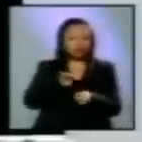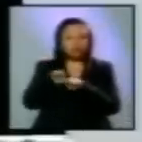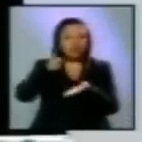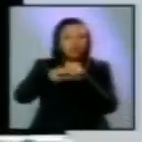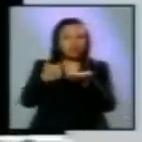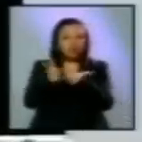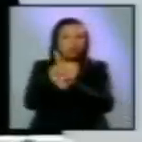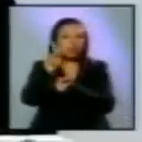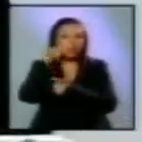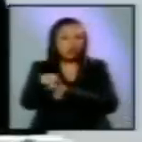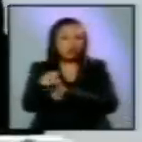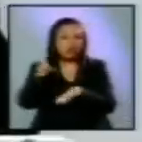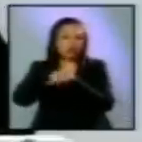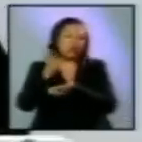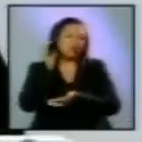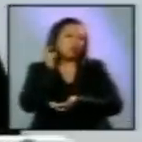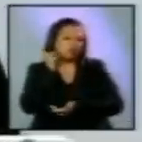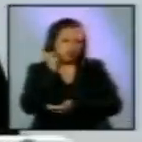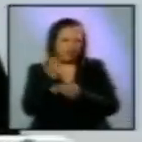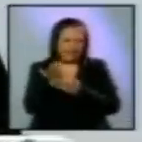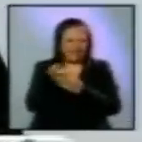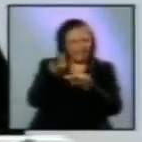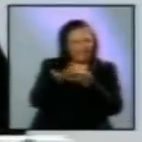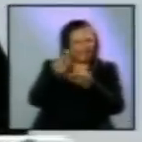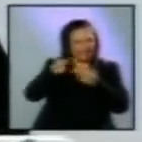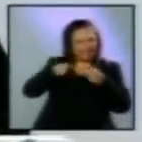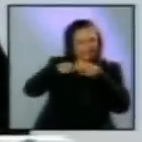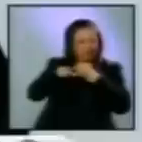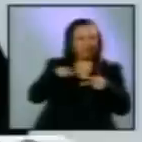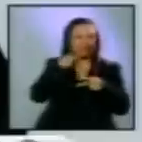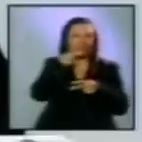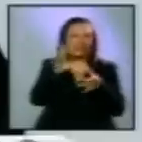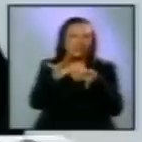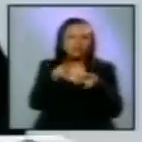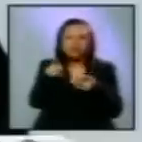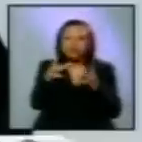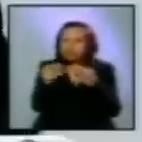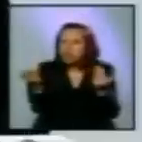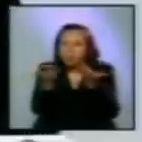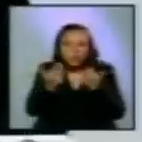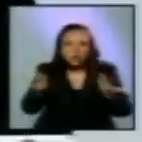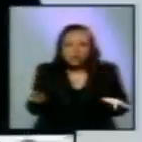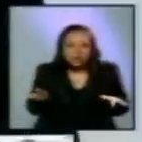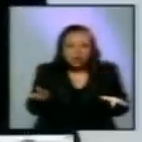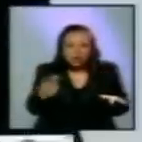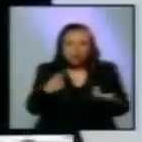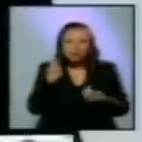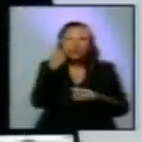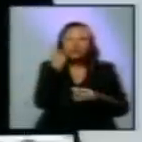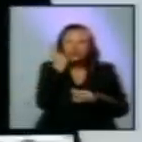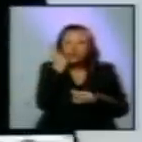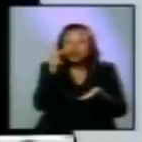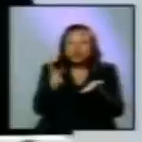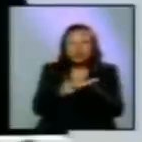Cámara de Diputados. Lo señalé al inicio de mi intervención, porque usted estaba ausente. Porque usted solamente asistió